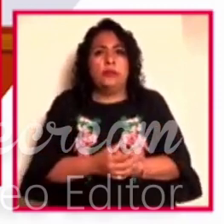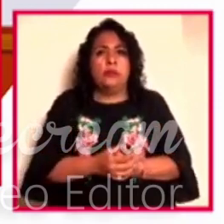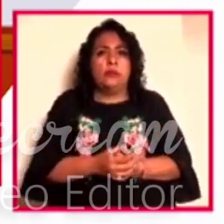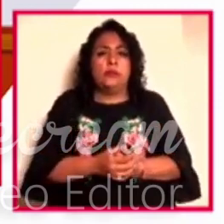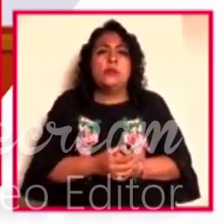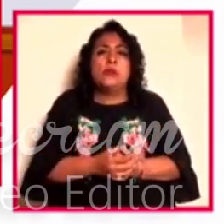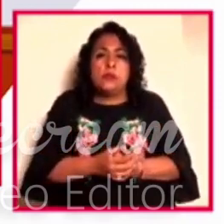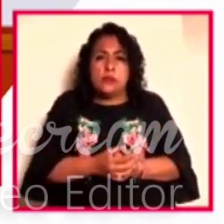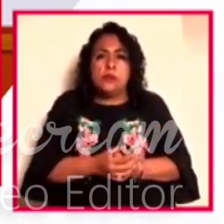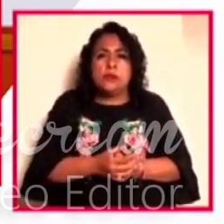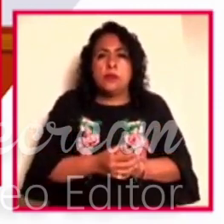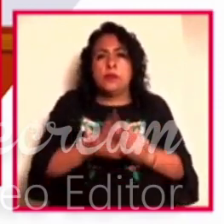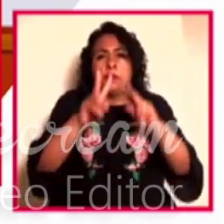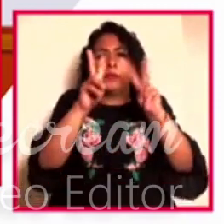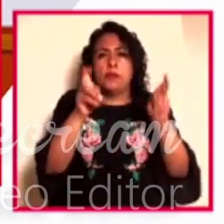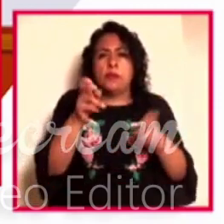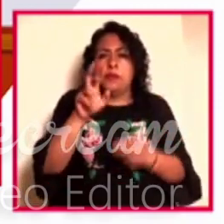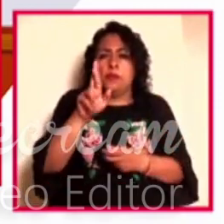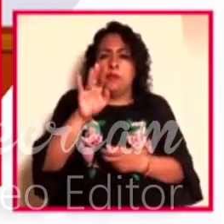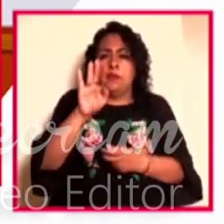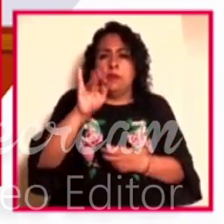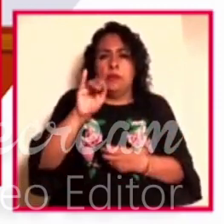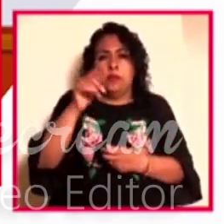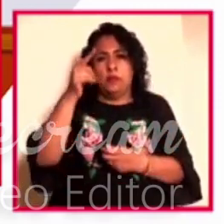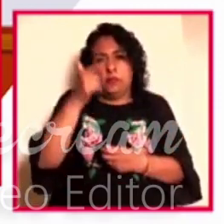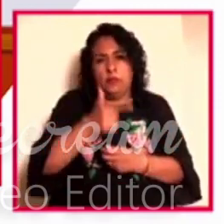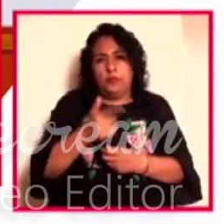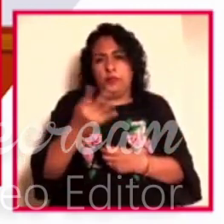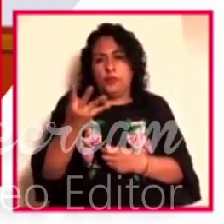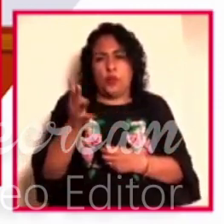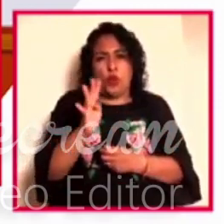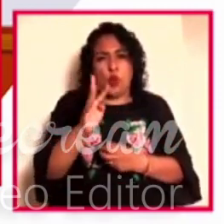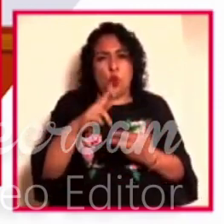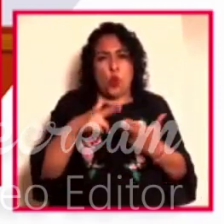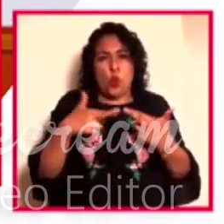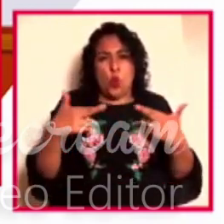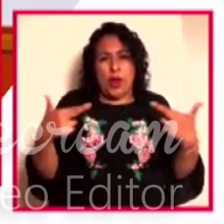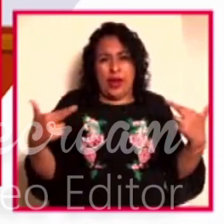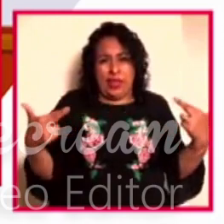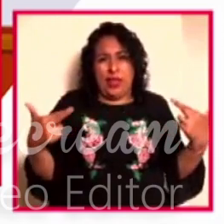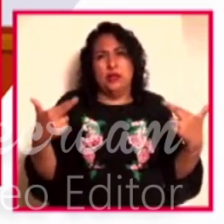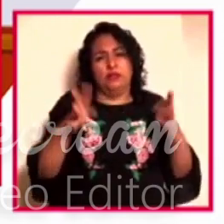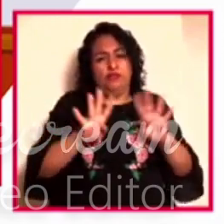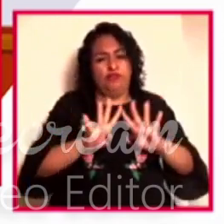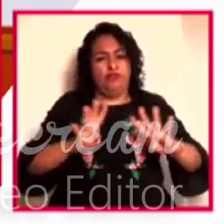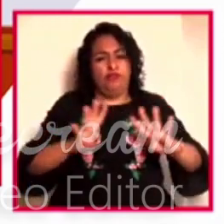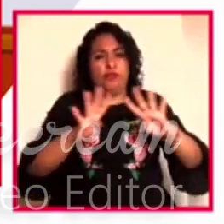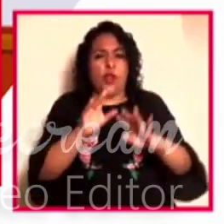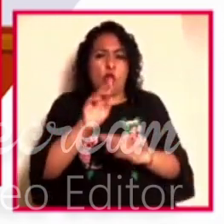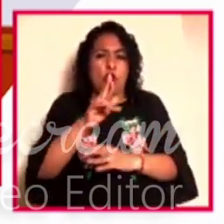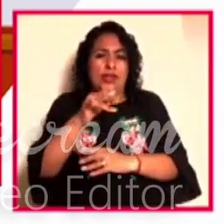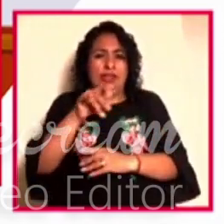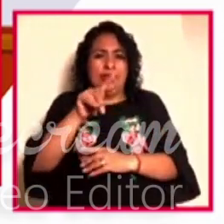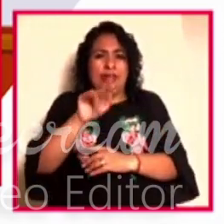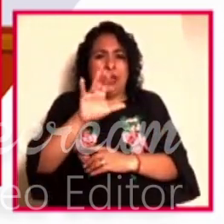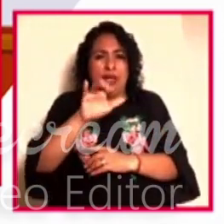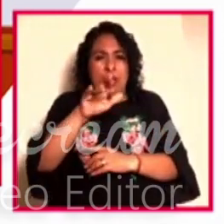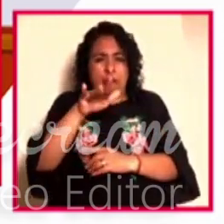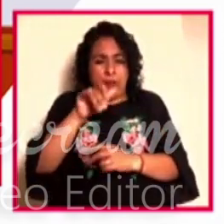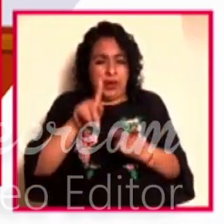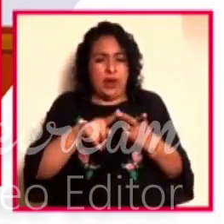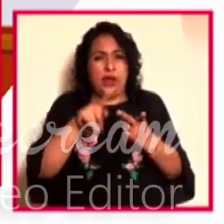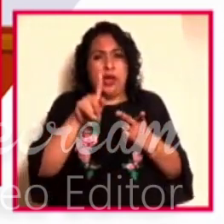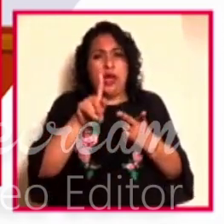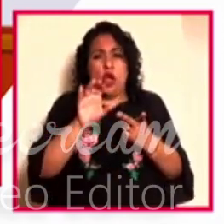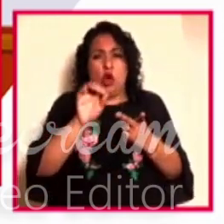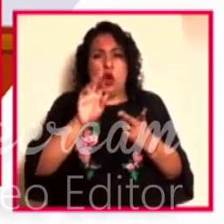Reflejos de la noche también, el cuarteto de cuerdas, que ya lo hizo para orquesta de cámara y también para la orquesta